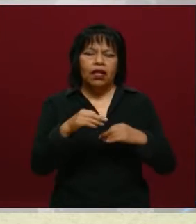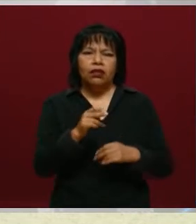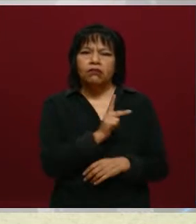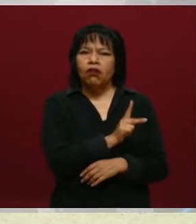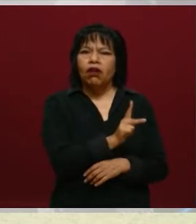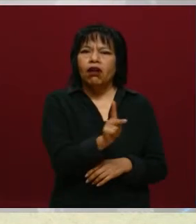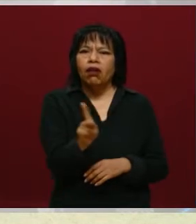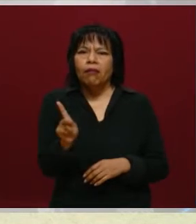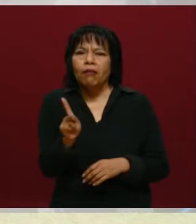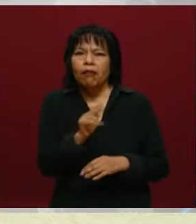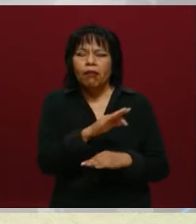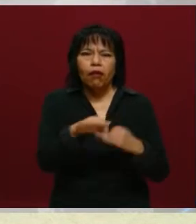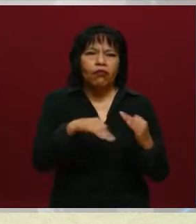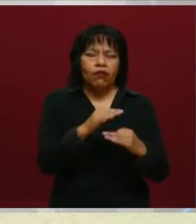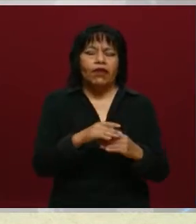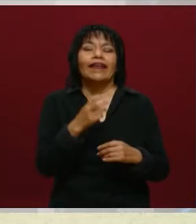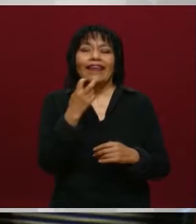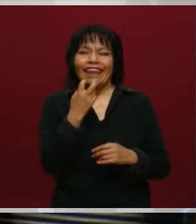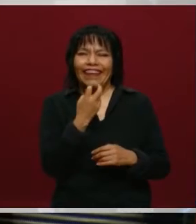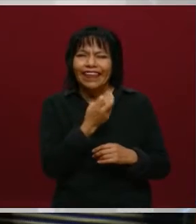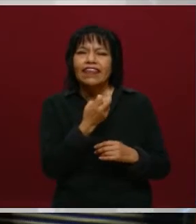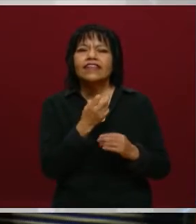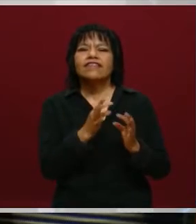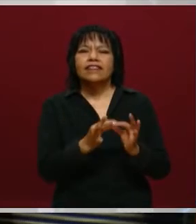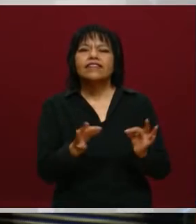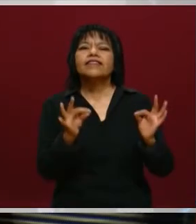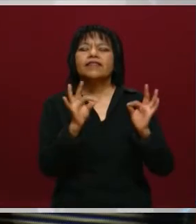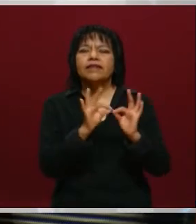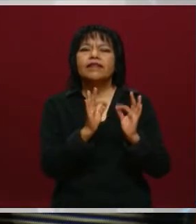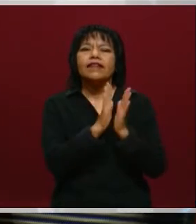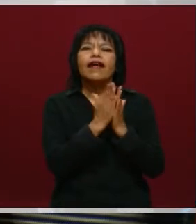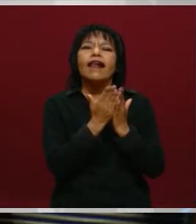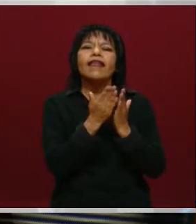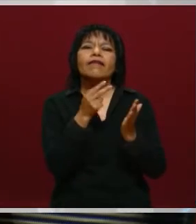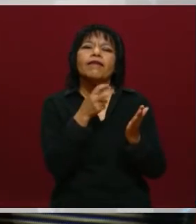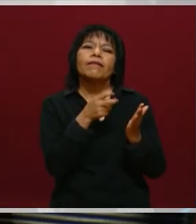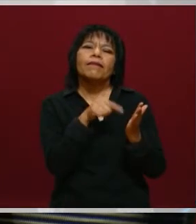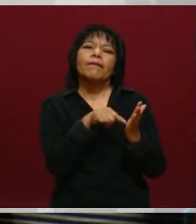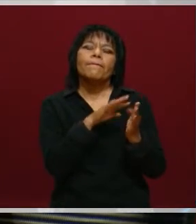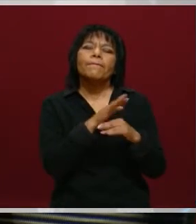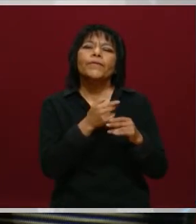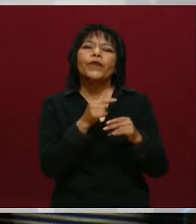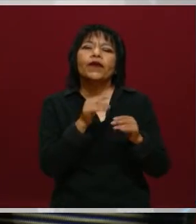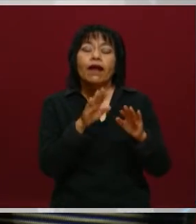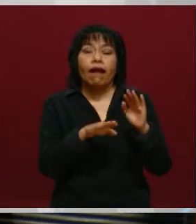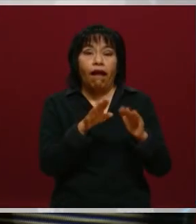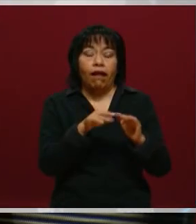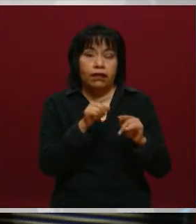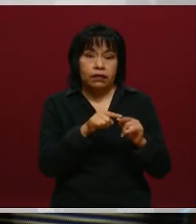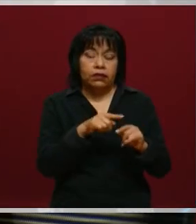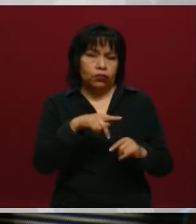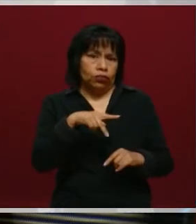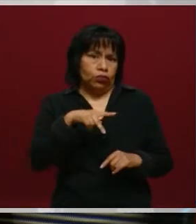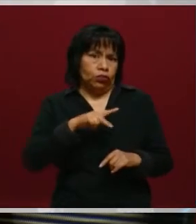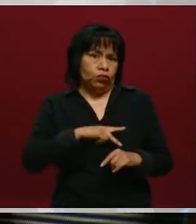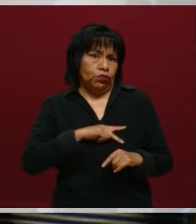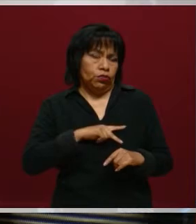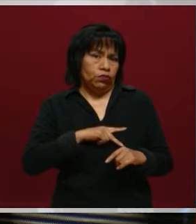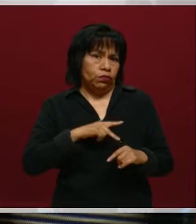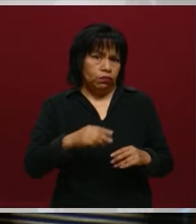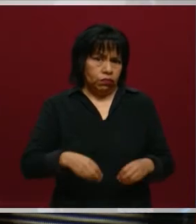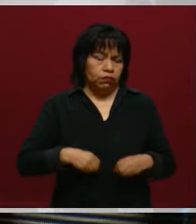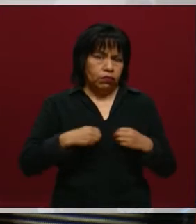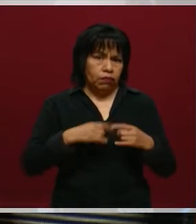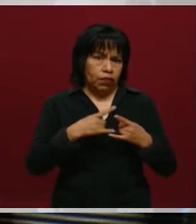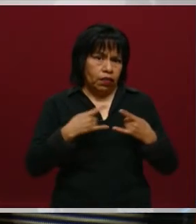y de ahí la riqueza la riqueza de este recurso porque nos permite situarnos con la propia historia personal